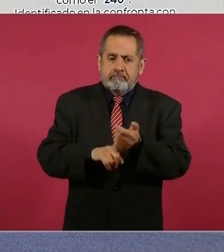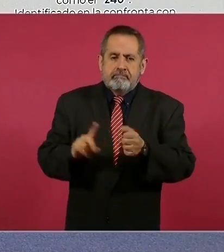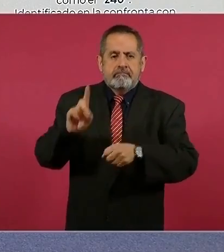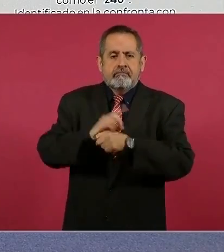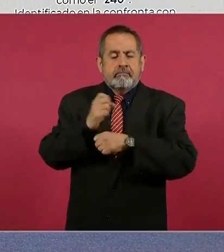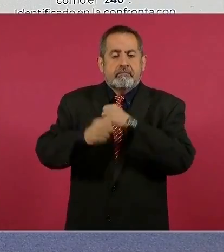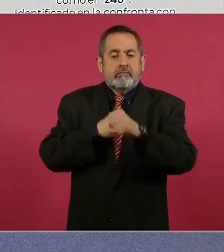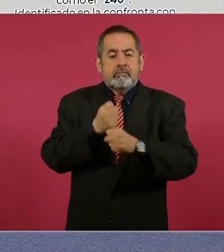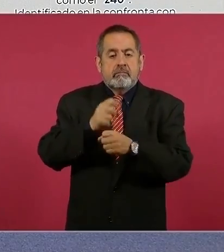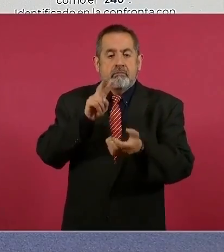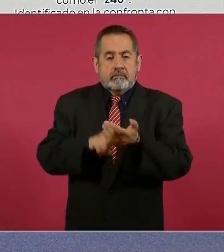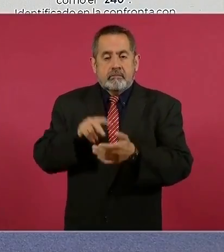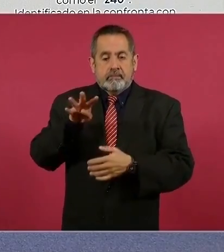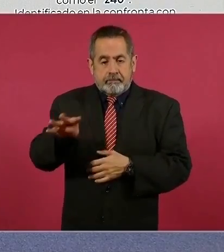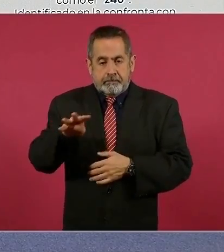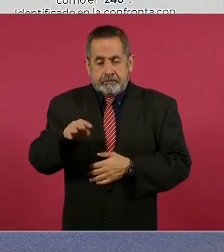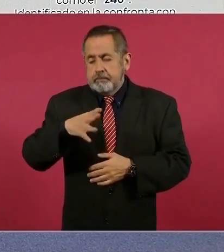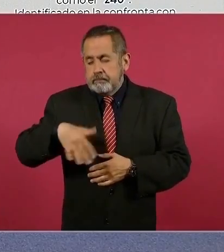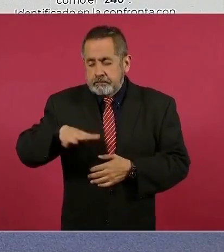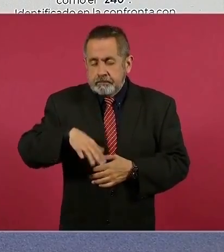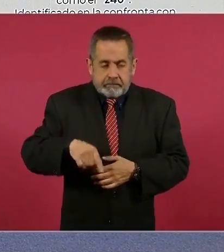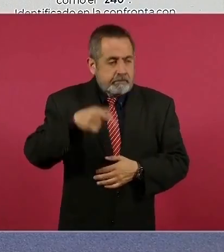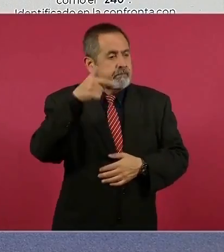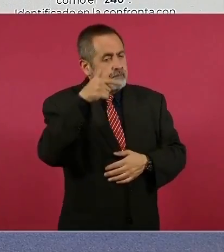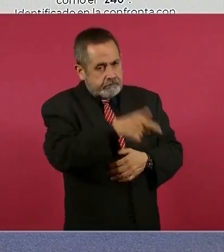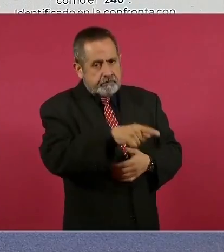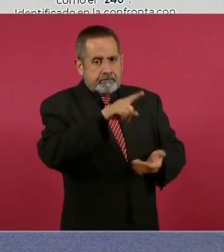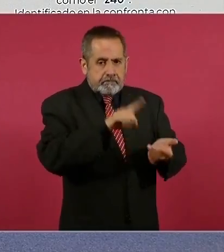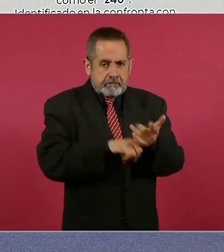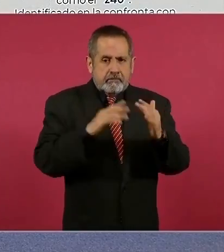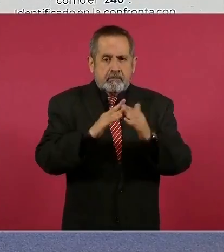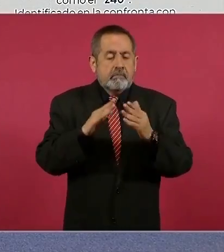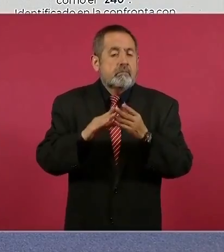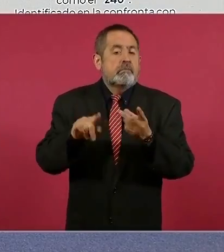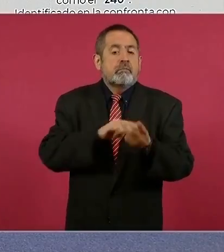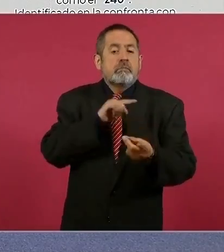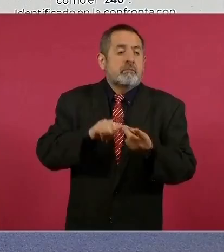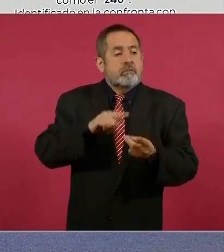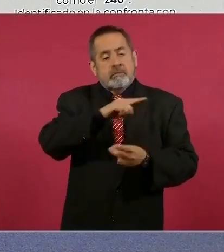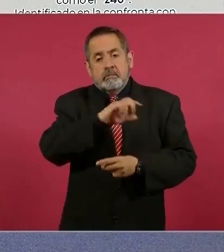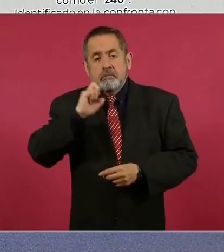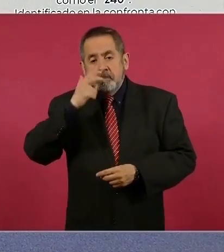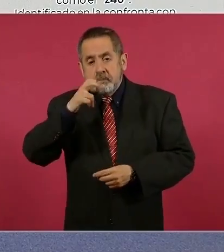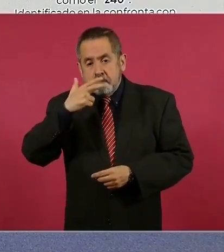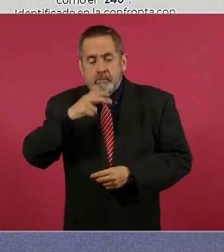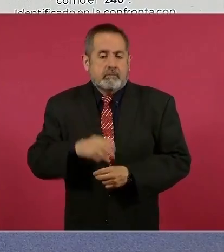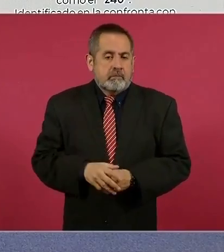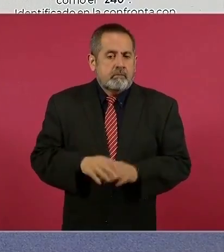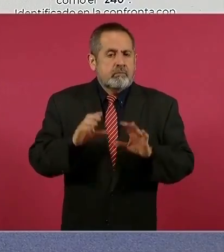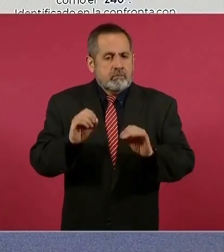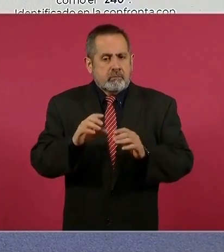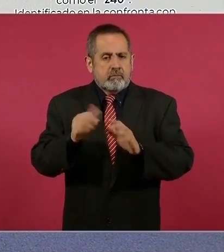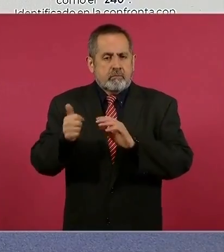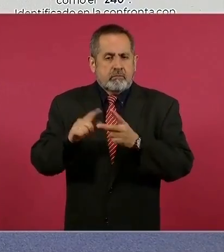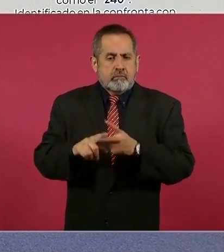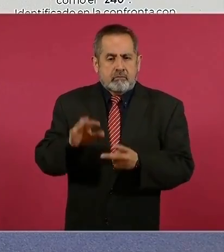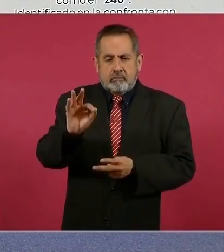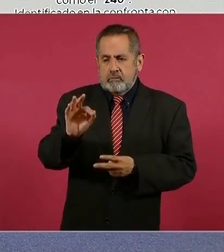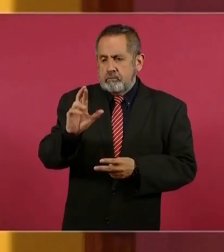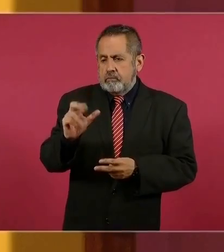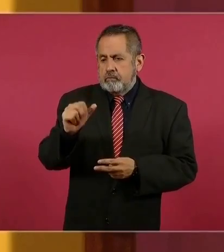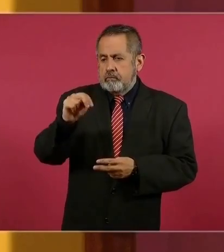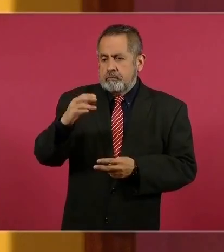La localizamos en su domicilio en Cuauhtémoc, Chihuahua. Está el caso, por ejemplo, de Francisco